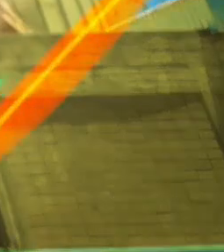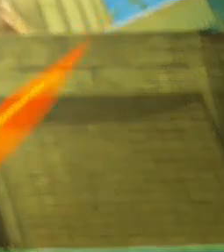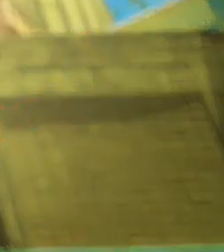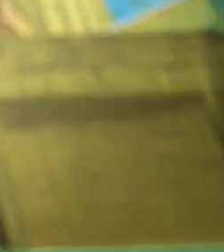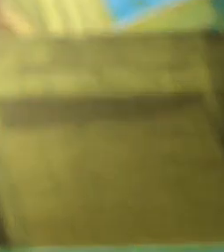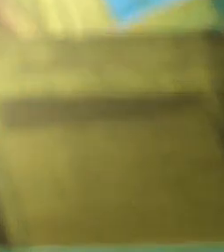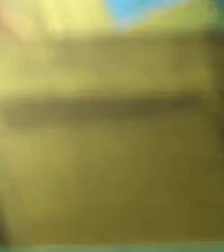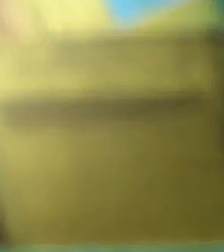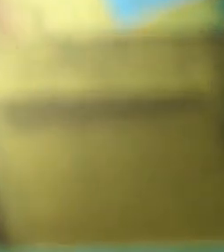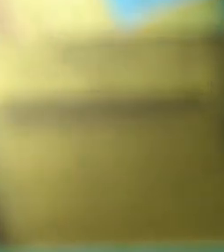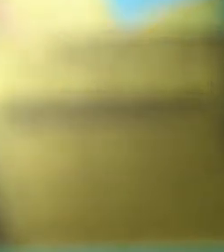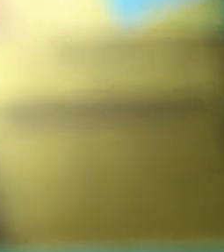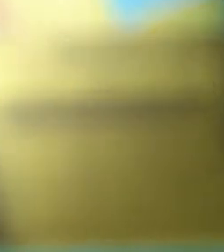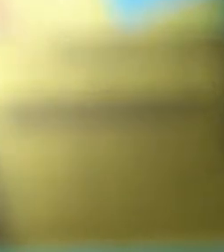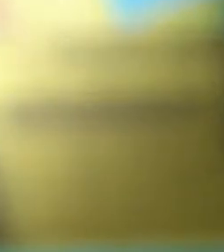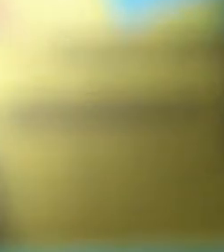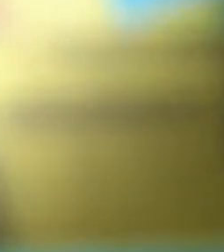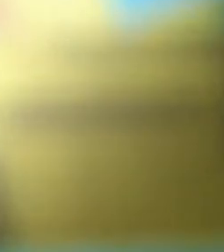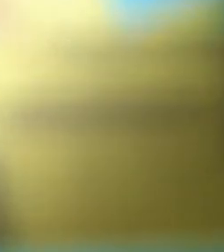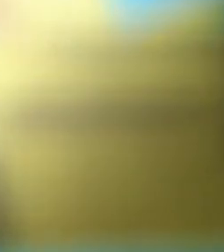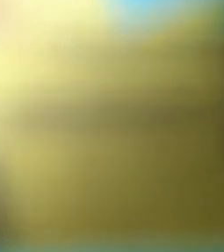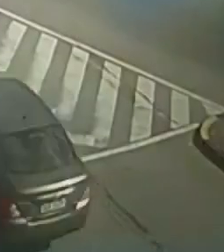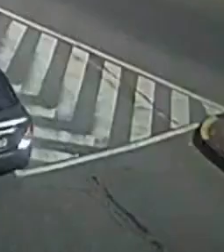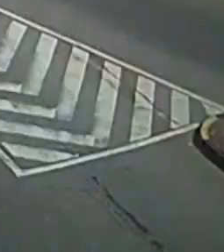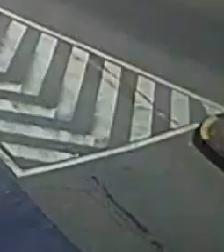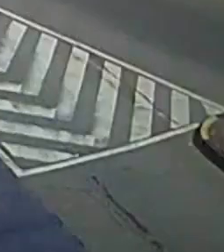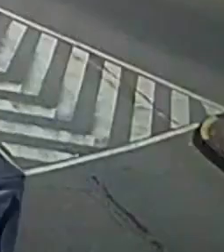Sí. Fue por amarte tanto